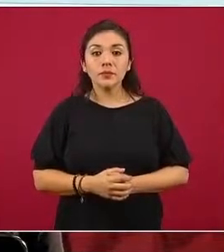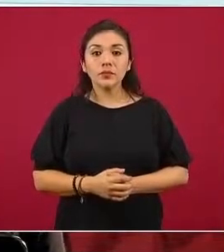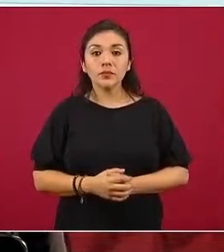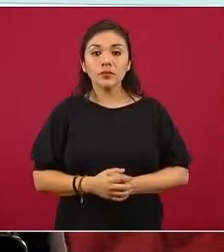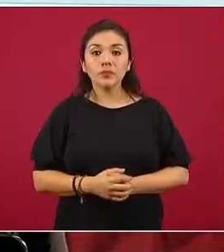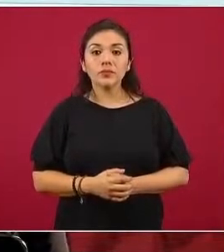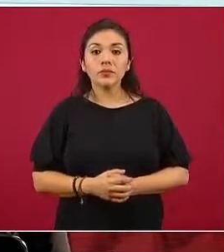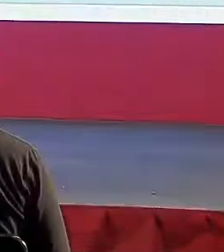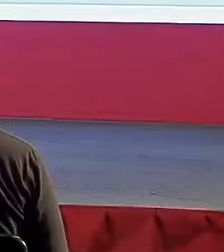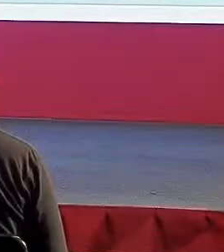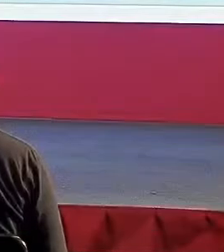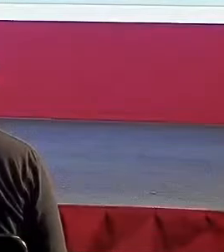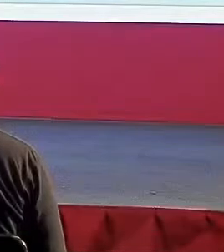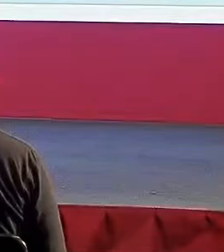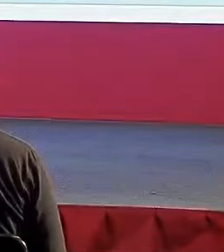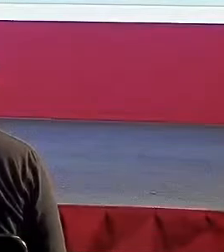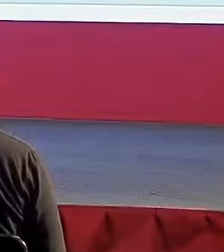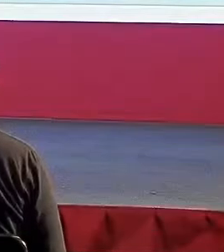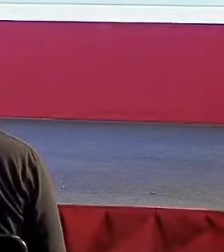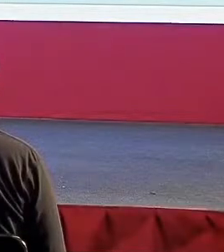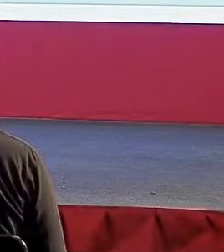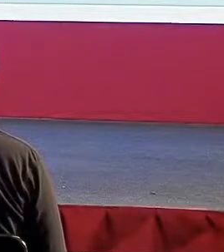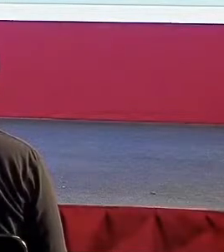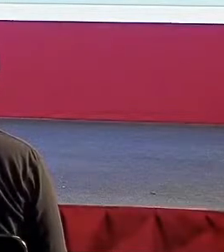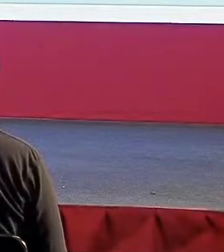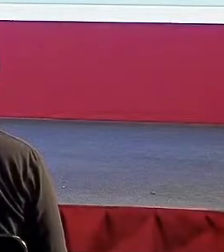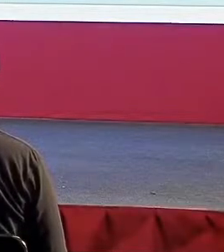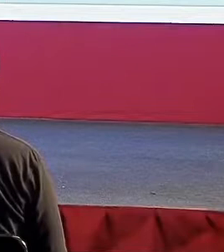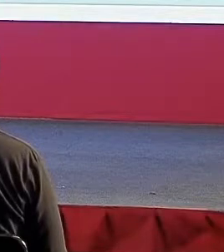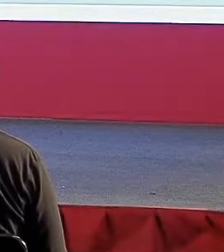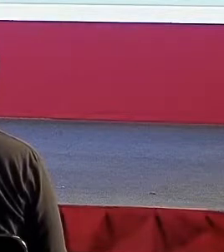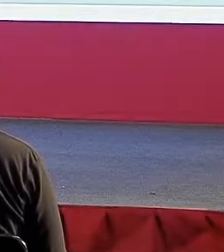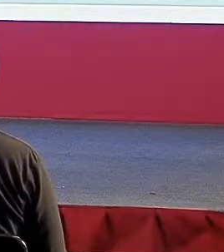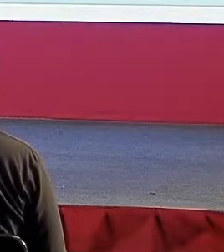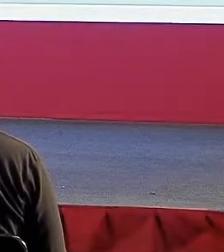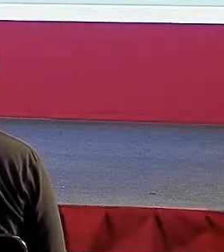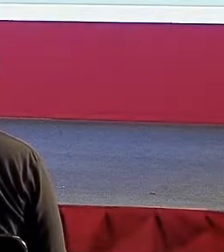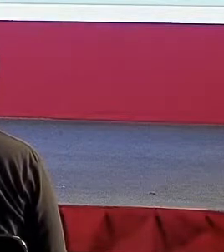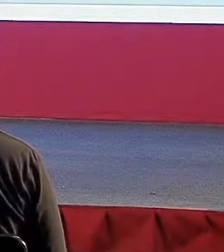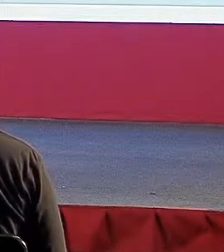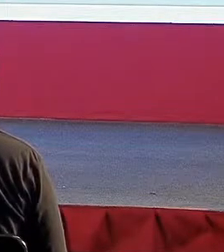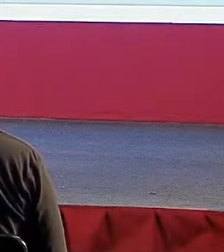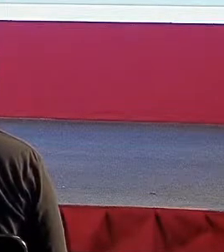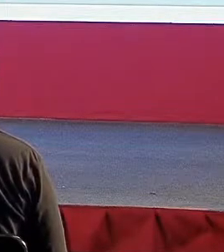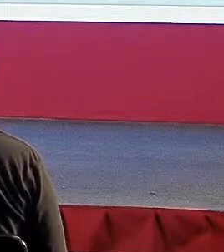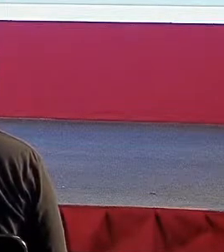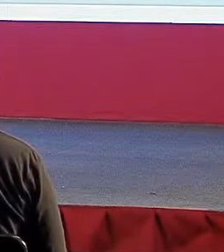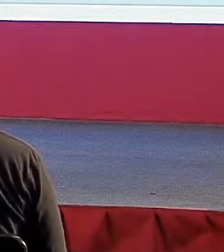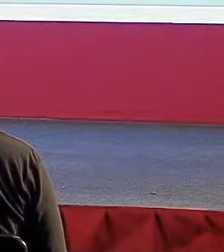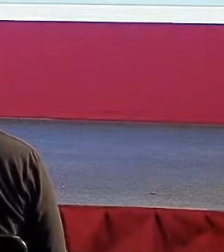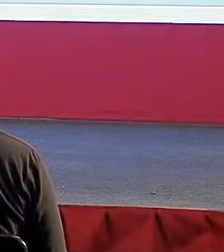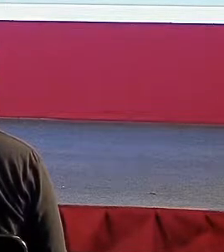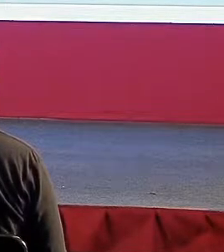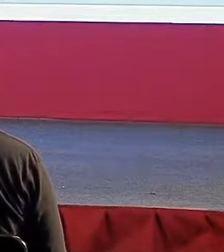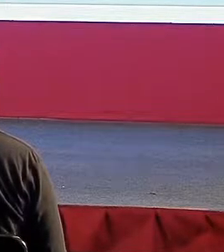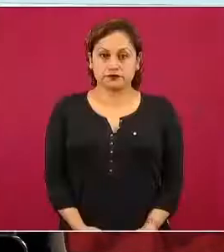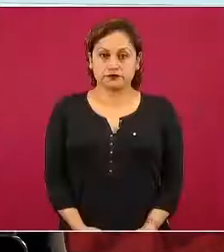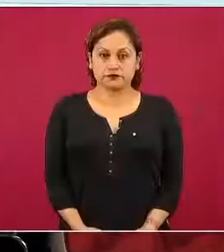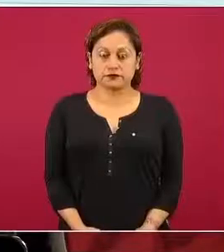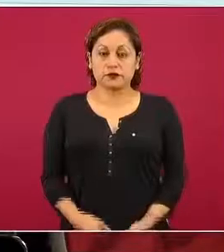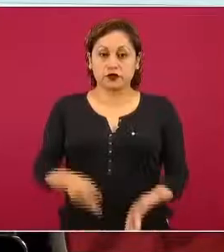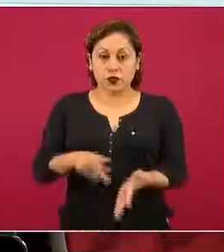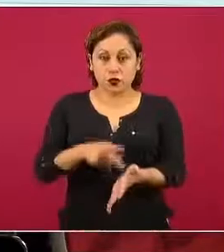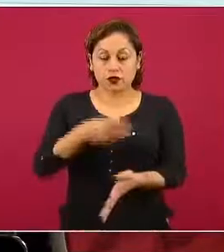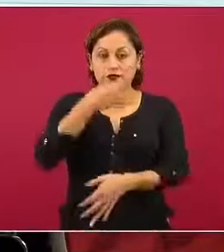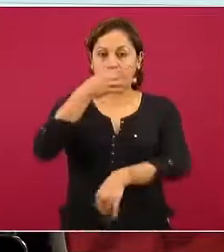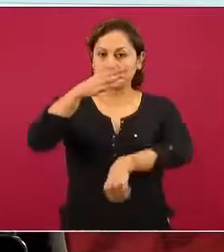Entonces, como parte, ¿no? de las medidas de mitigación y prevención de contagio, nuevamente enfatizamos el mensaje de quedarnos